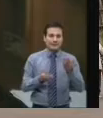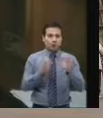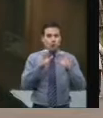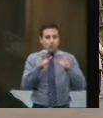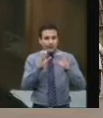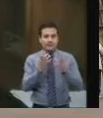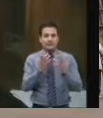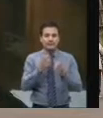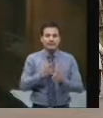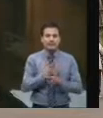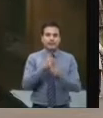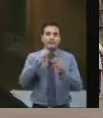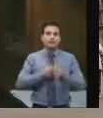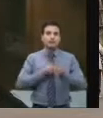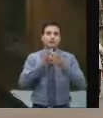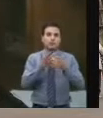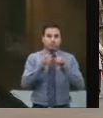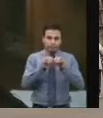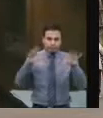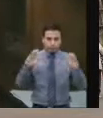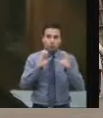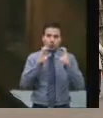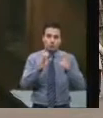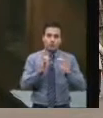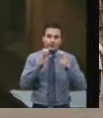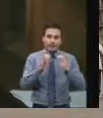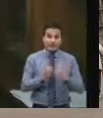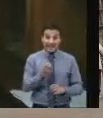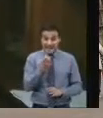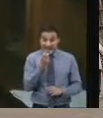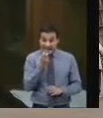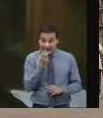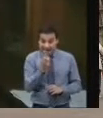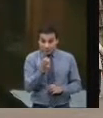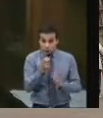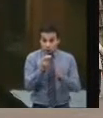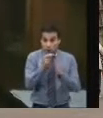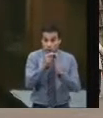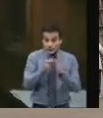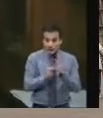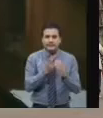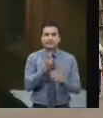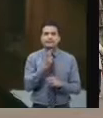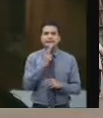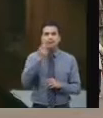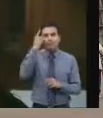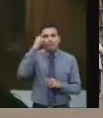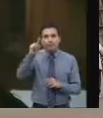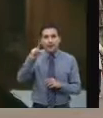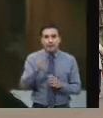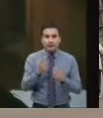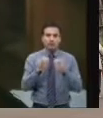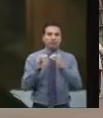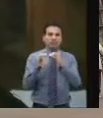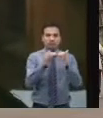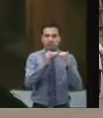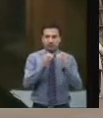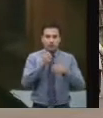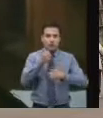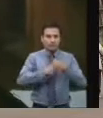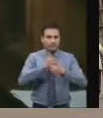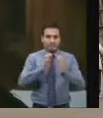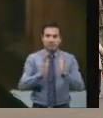las finalidades de dichas normas y resulta una medida que contribuye a salvaguardar además el principio de equidad en la